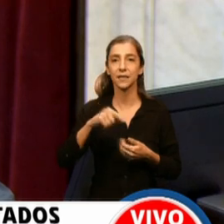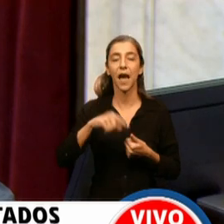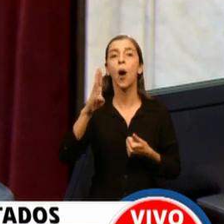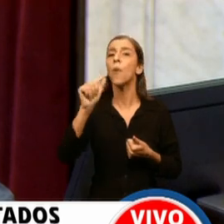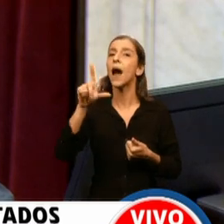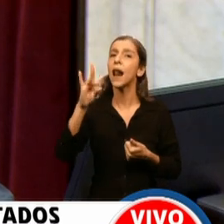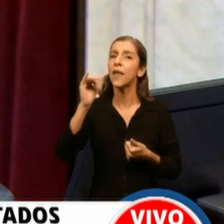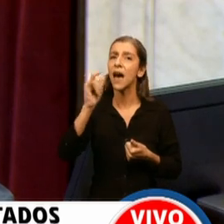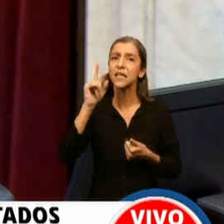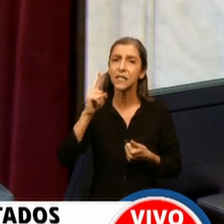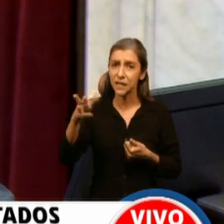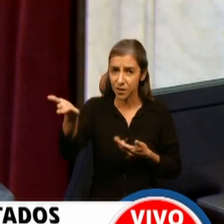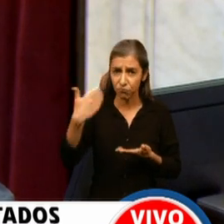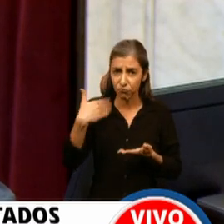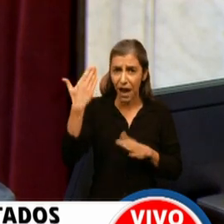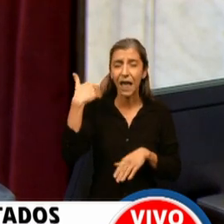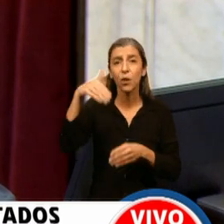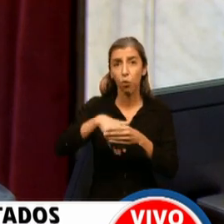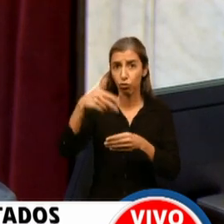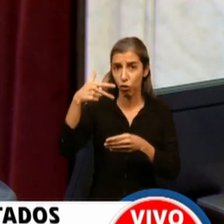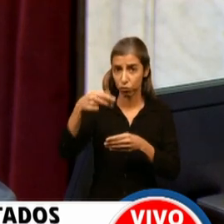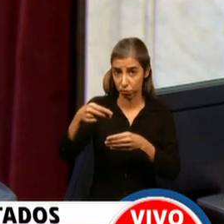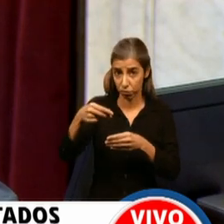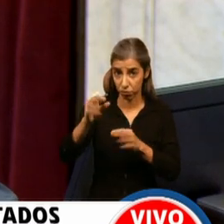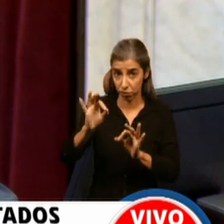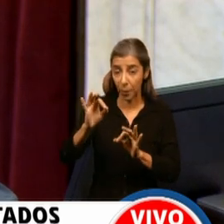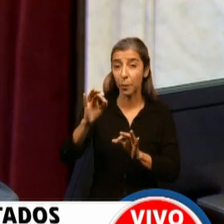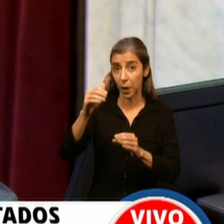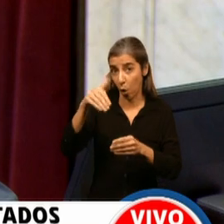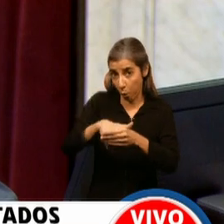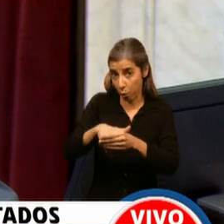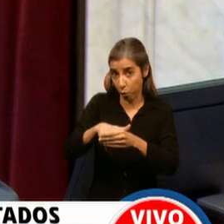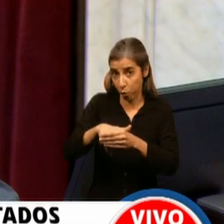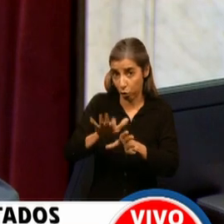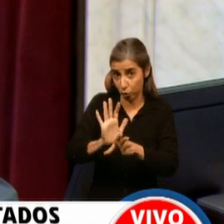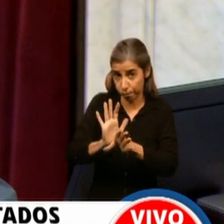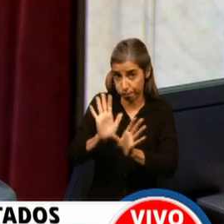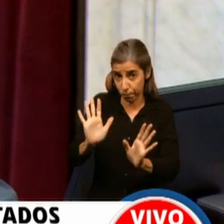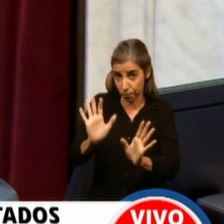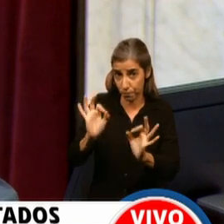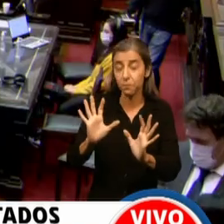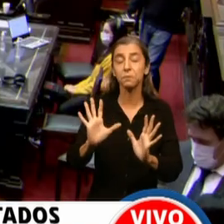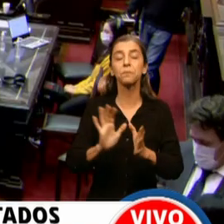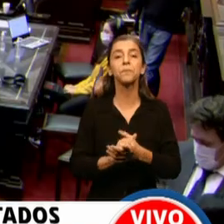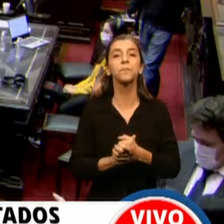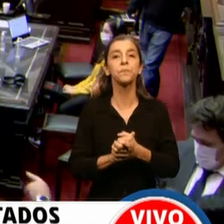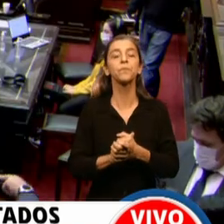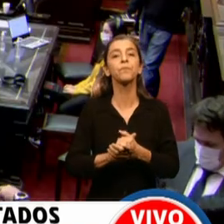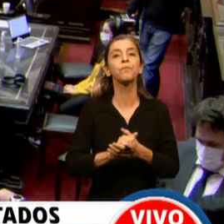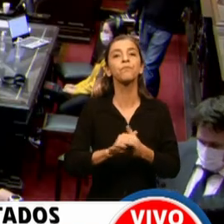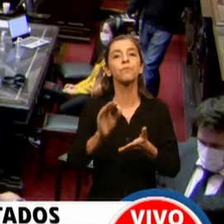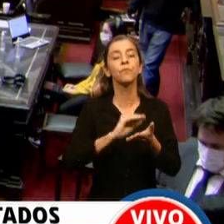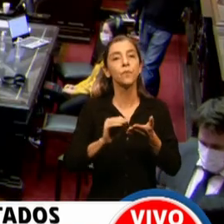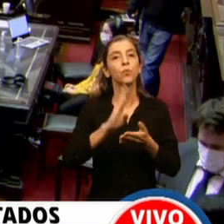baldassi usted indicó sentido de su voto negativo pero vota la ley muy bien diputado